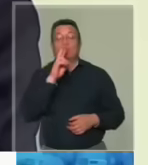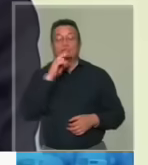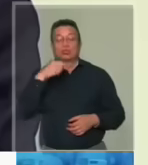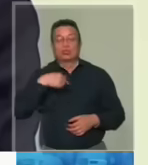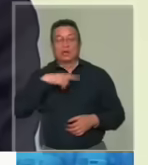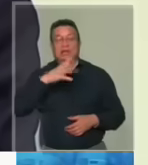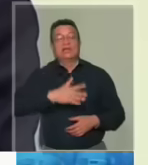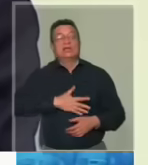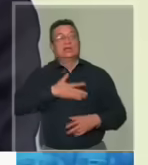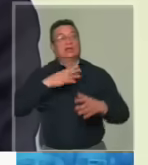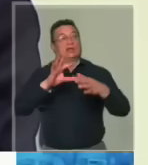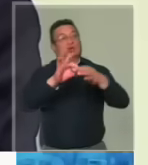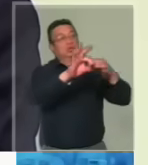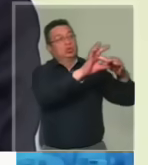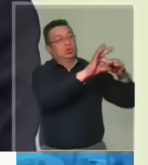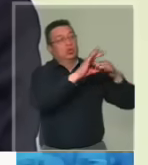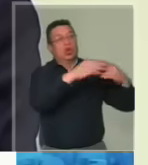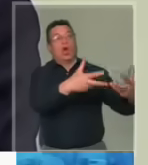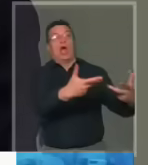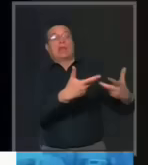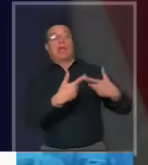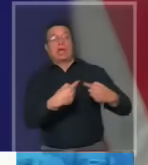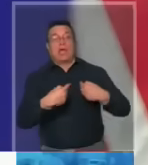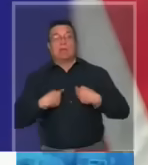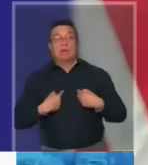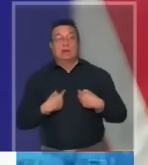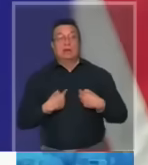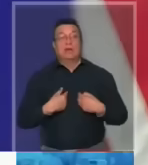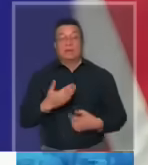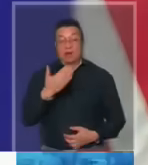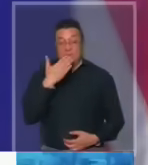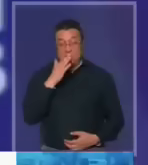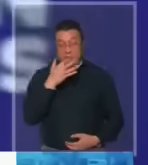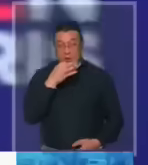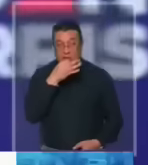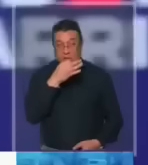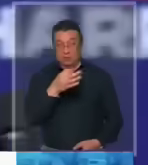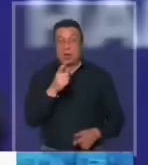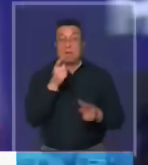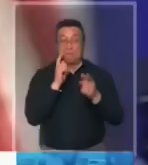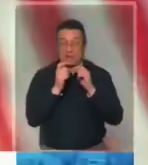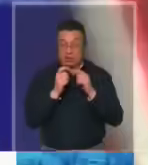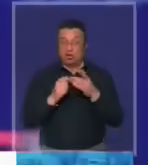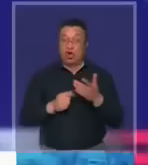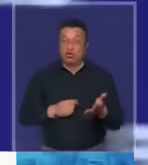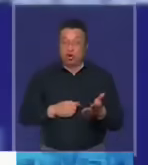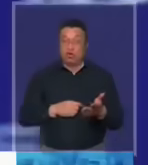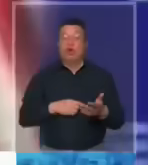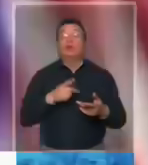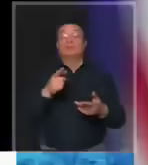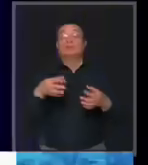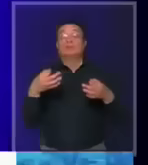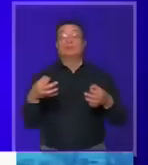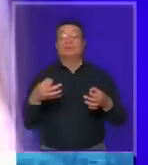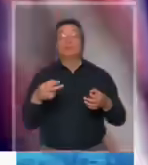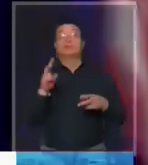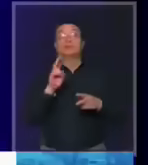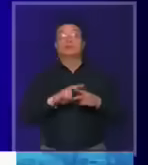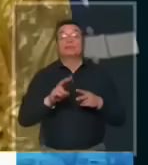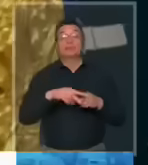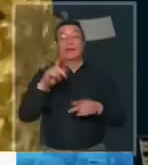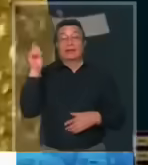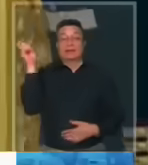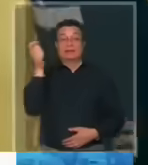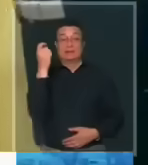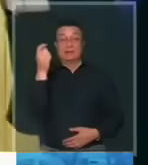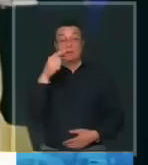ataque conjunto contra Rusia, lo que expertos ven como una amenaza a Occidente. Un documento preparado en septiembre, pero